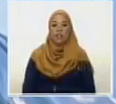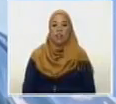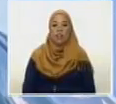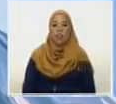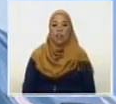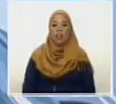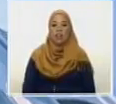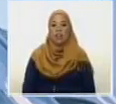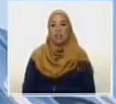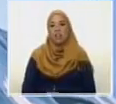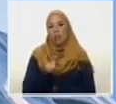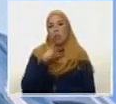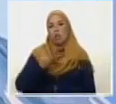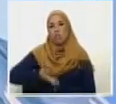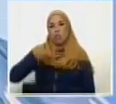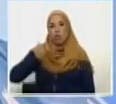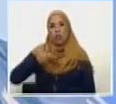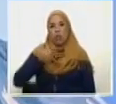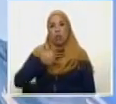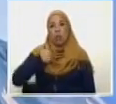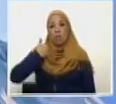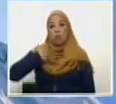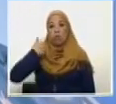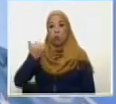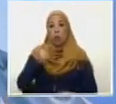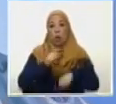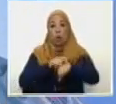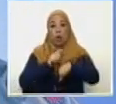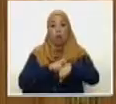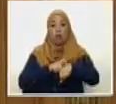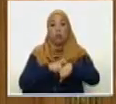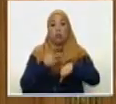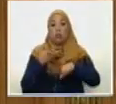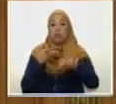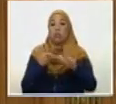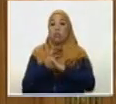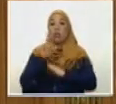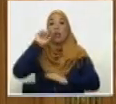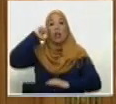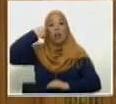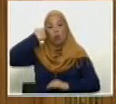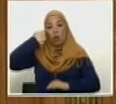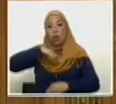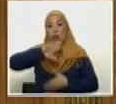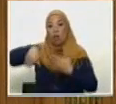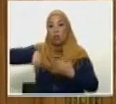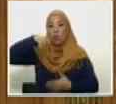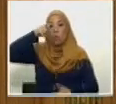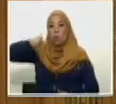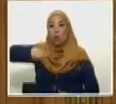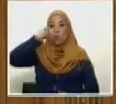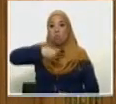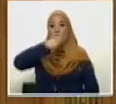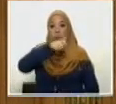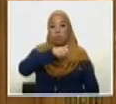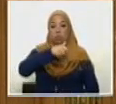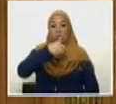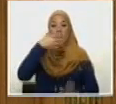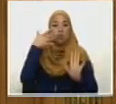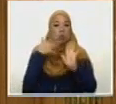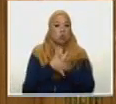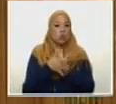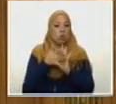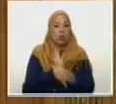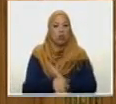Y es importante aprovechar el momento para recordarle a todo nuestro pueblo y sobre todo a